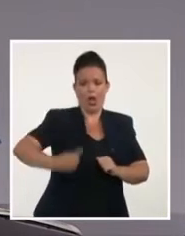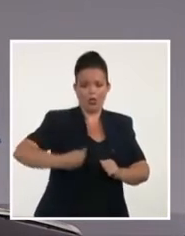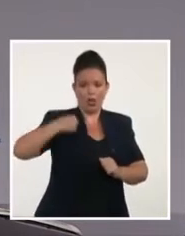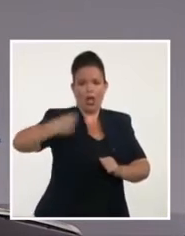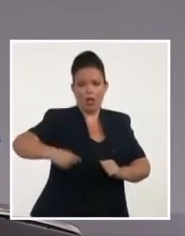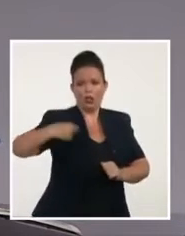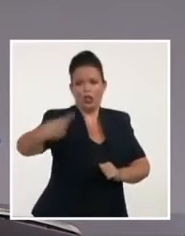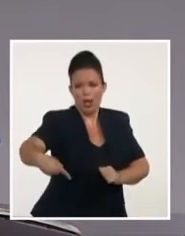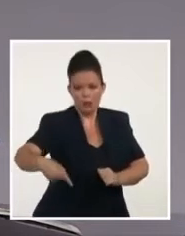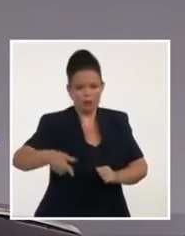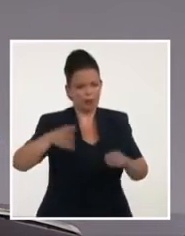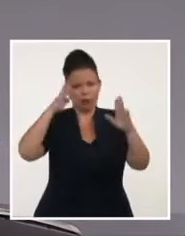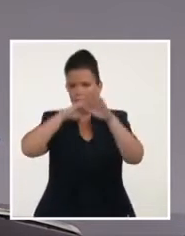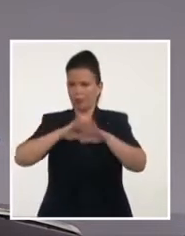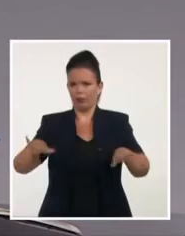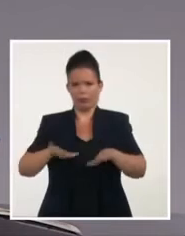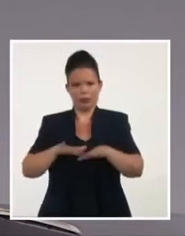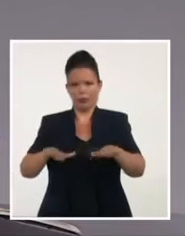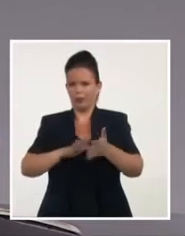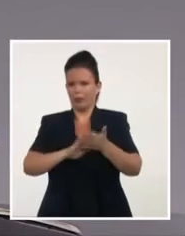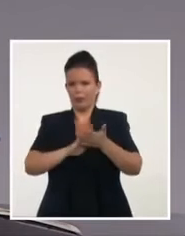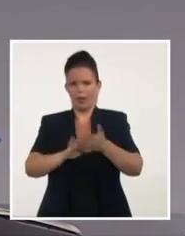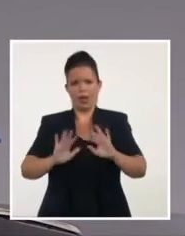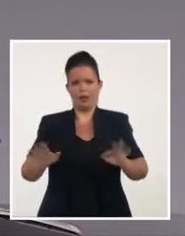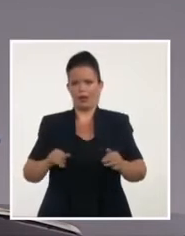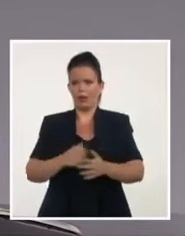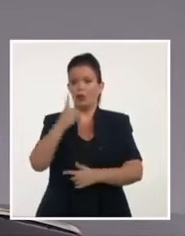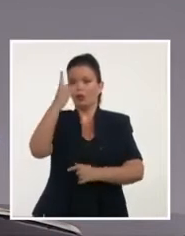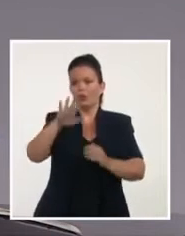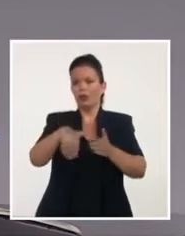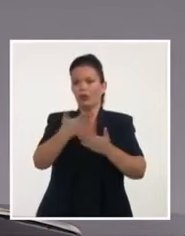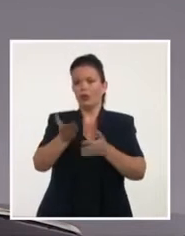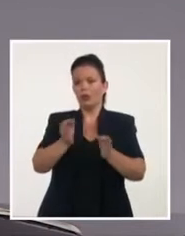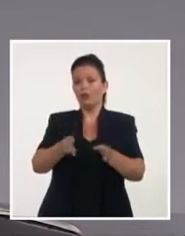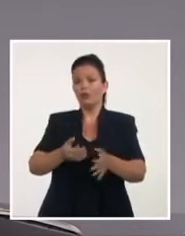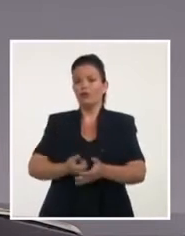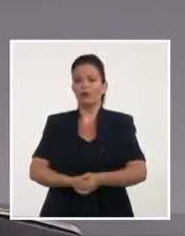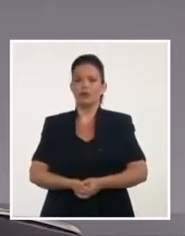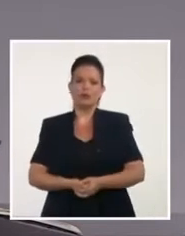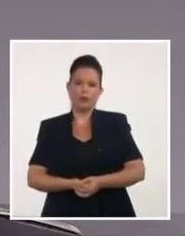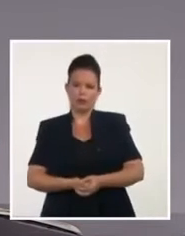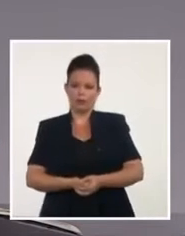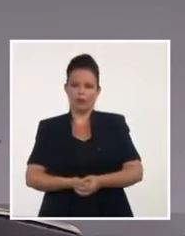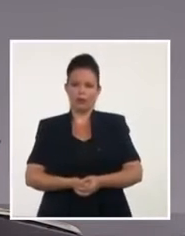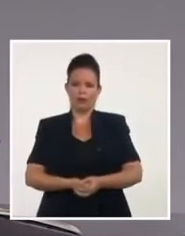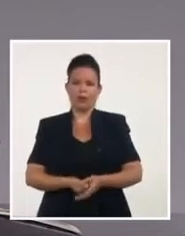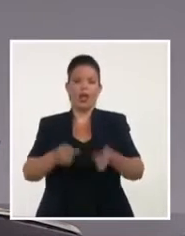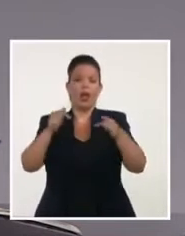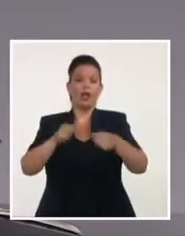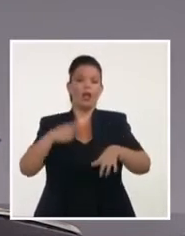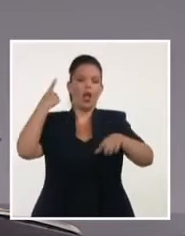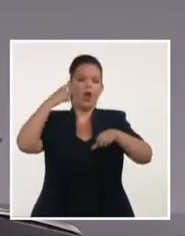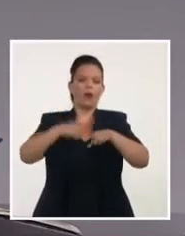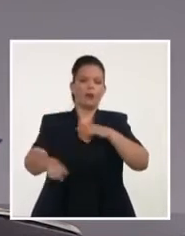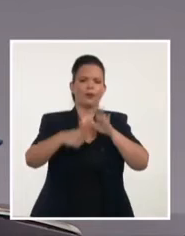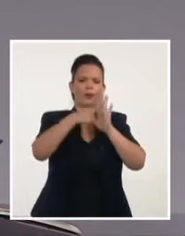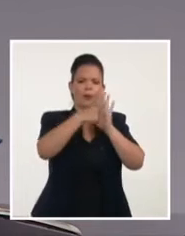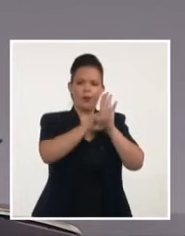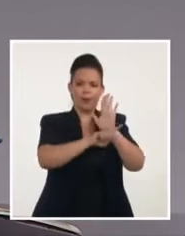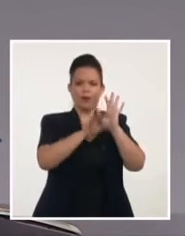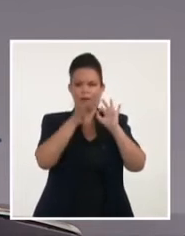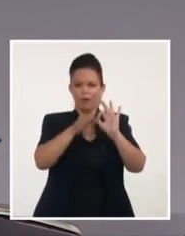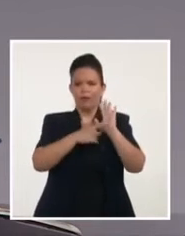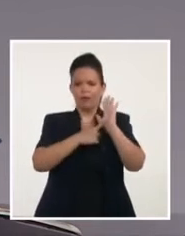tipo de noticias falsas, que es verdaderamente una epidemia. Y aquí hay otro elemento que sí nos hablaban mucho